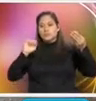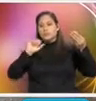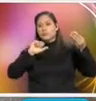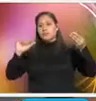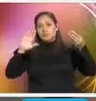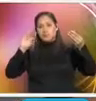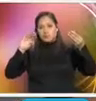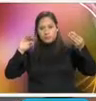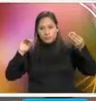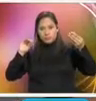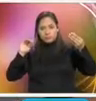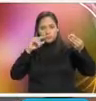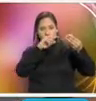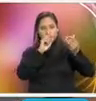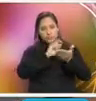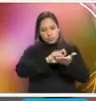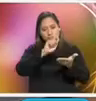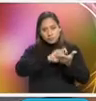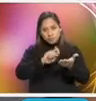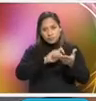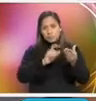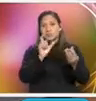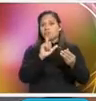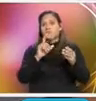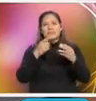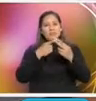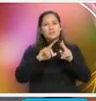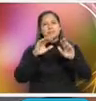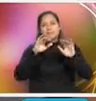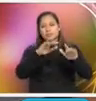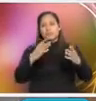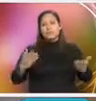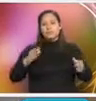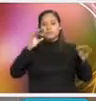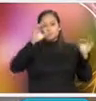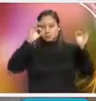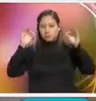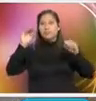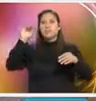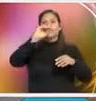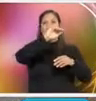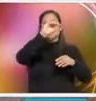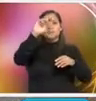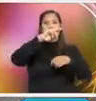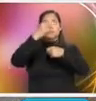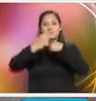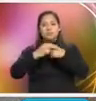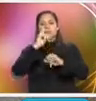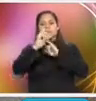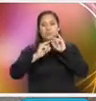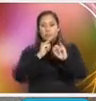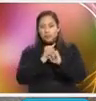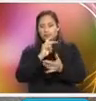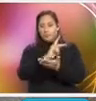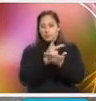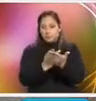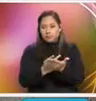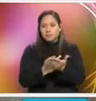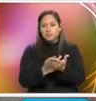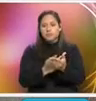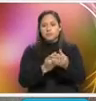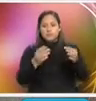90, que es cuando estuvo el ballet. El auge, ¿no? Exacto. Sus giras nacionales, internacionales, programas de